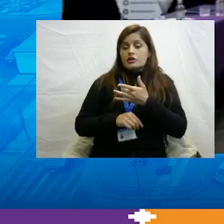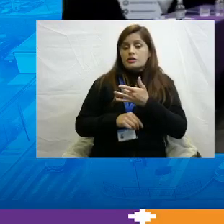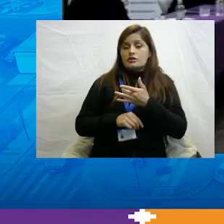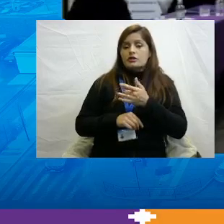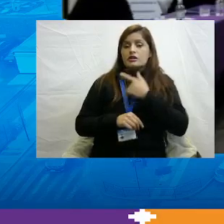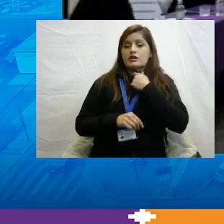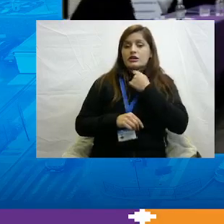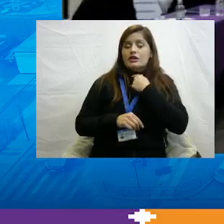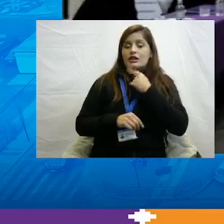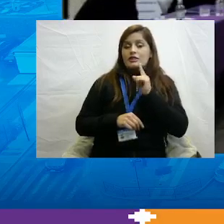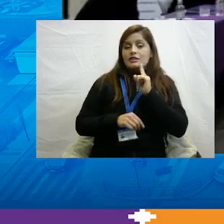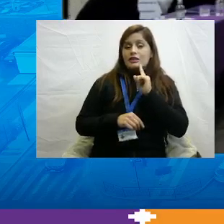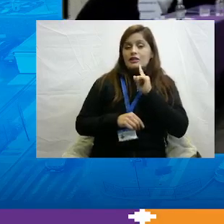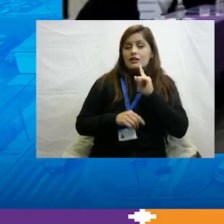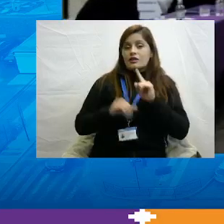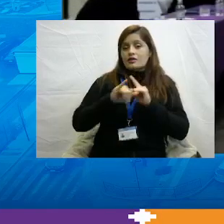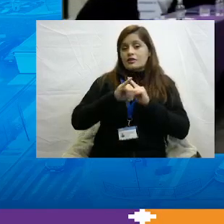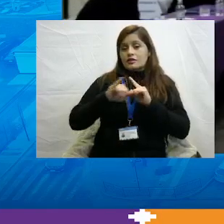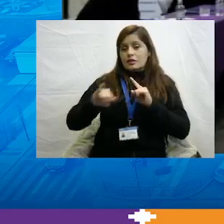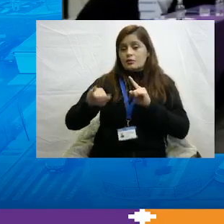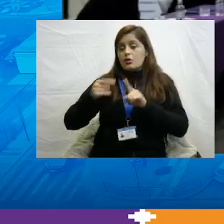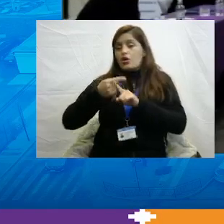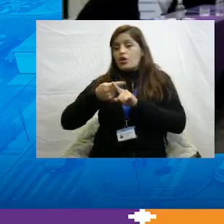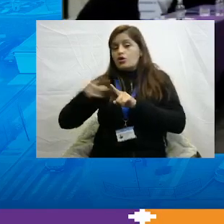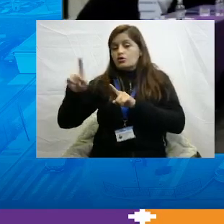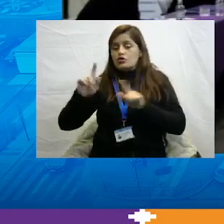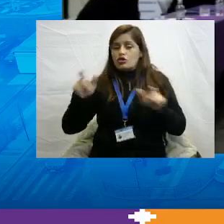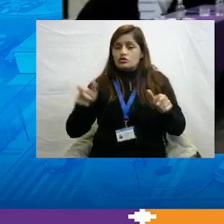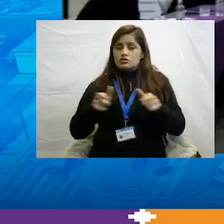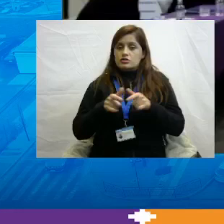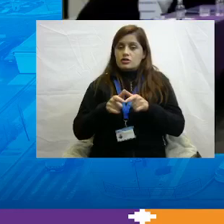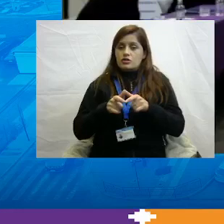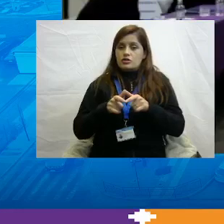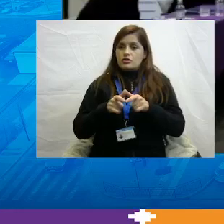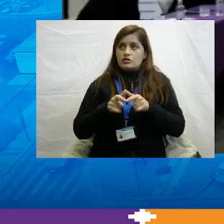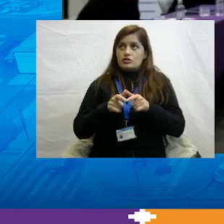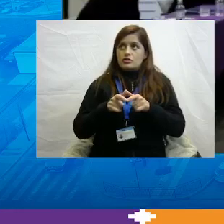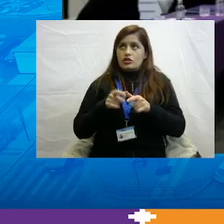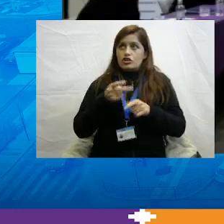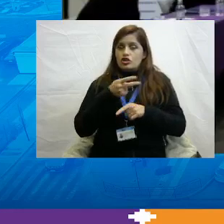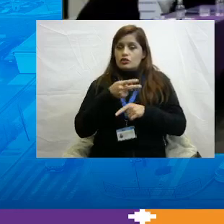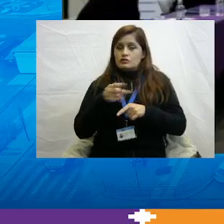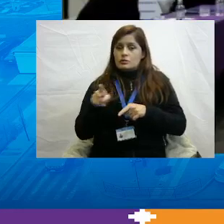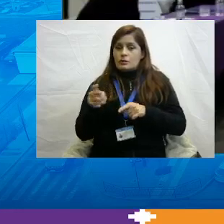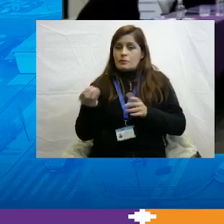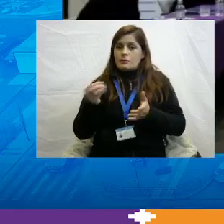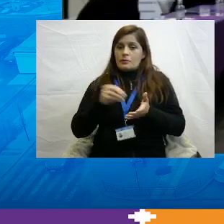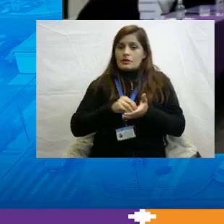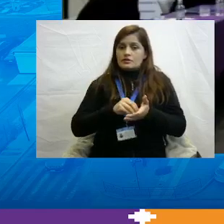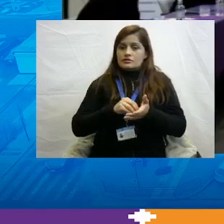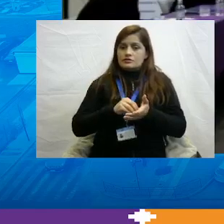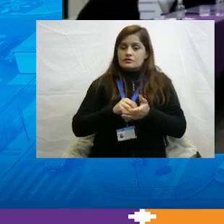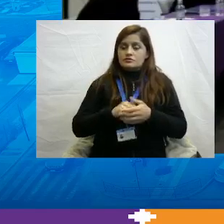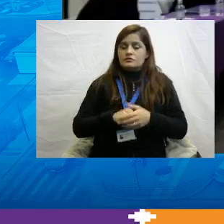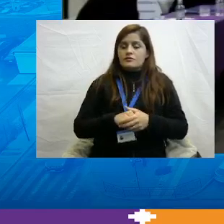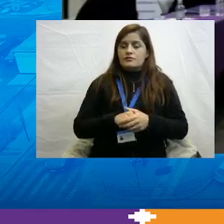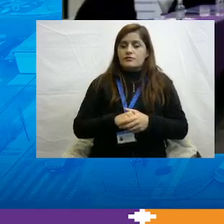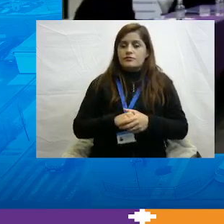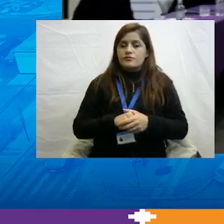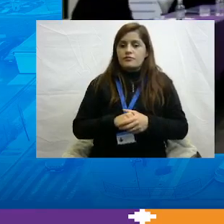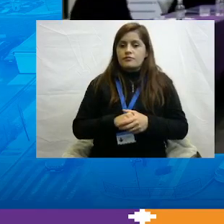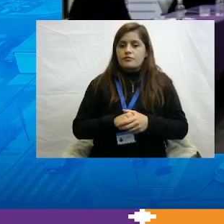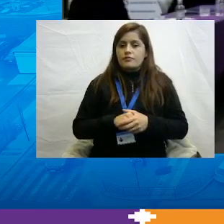pudiéramos tener una sesión extraordinaria de consejo. Si no me equivoco, van a pasar unas 2 semanas antes de encontrarnos de nuevo, y